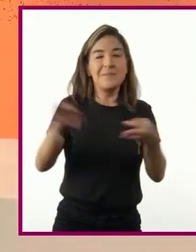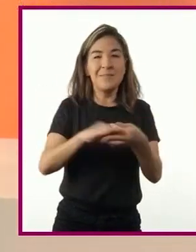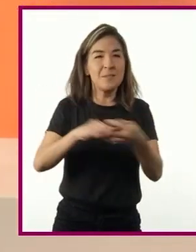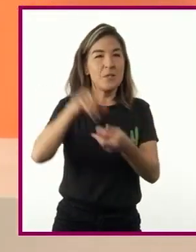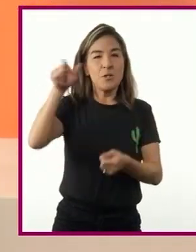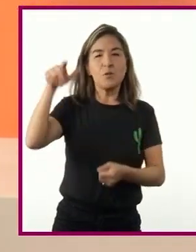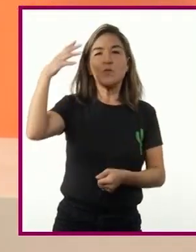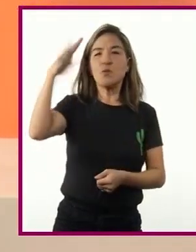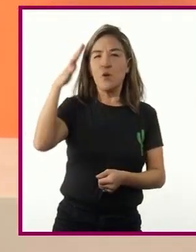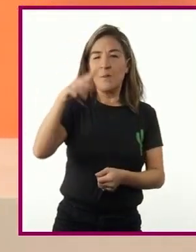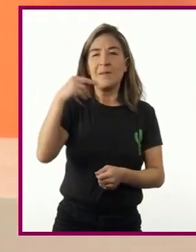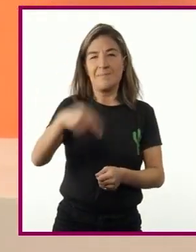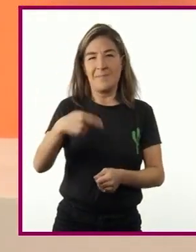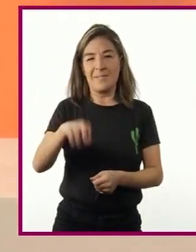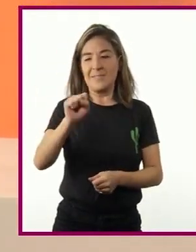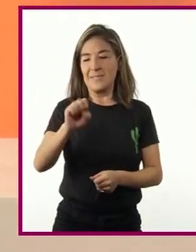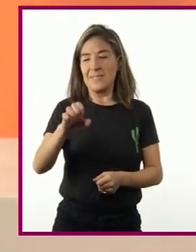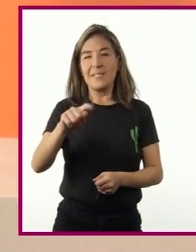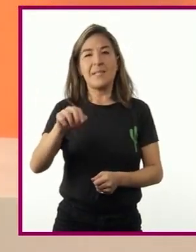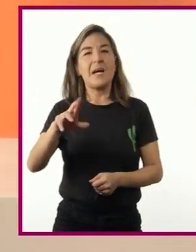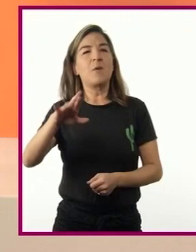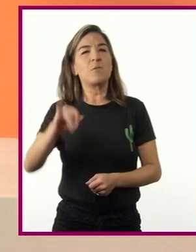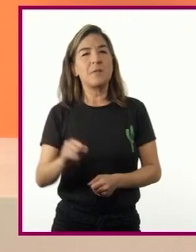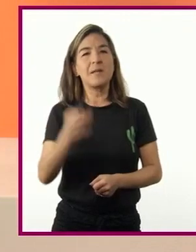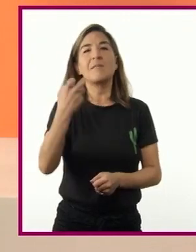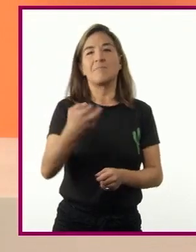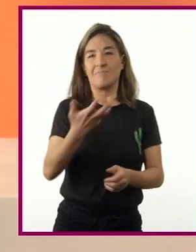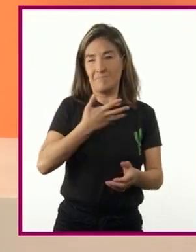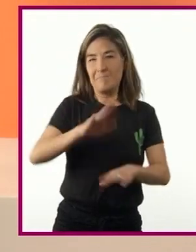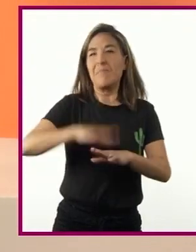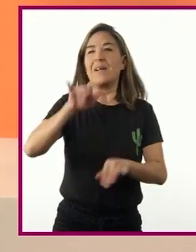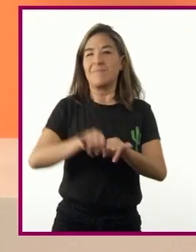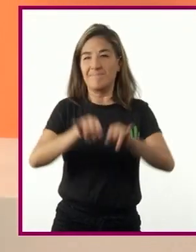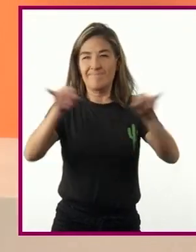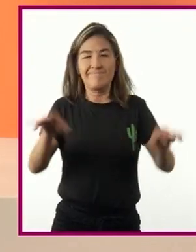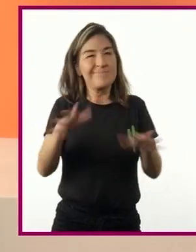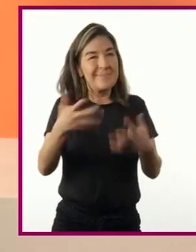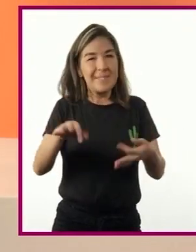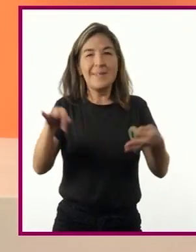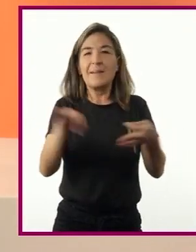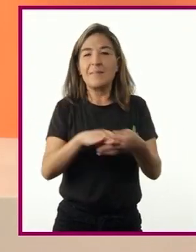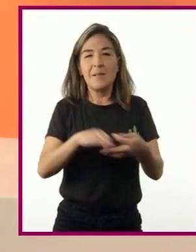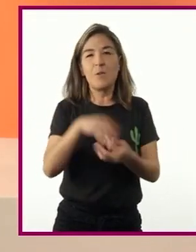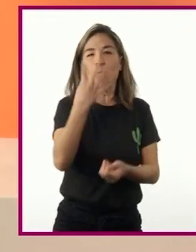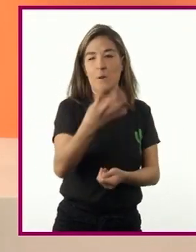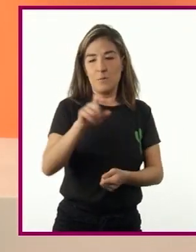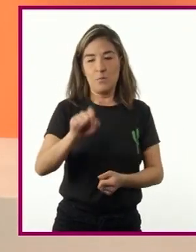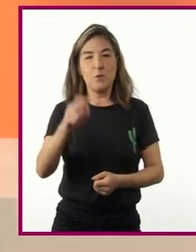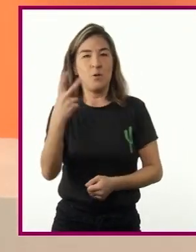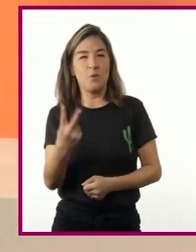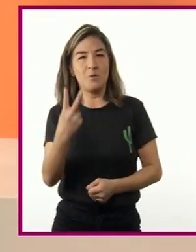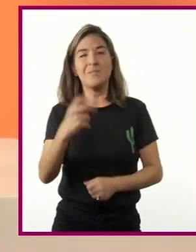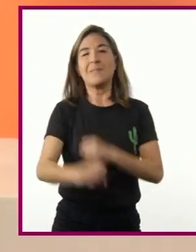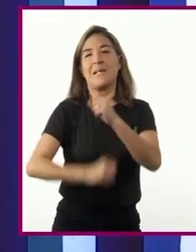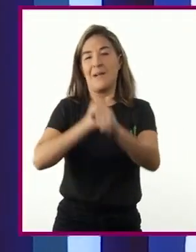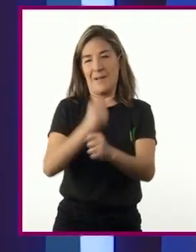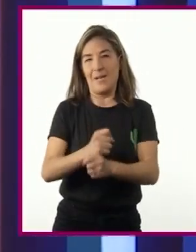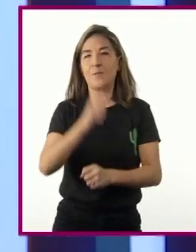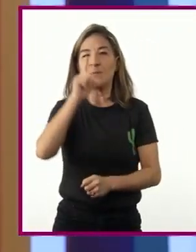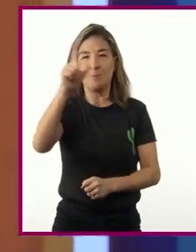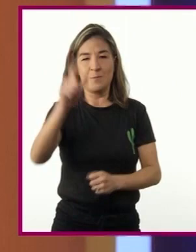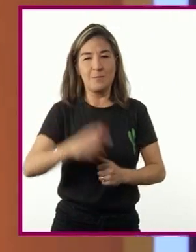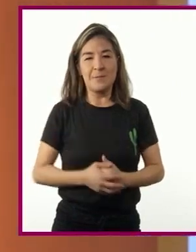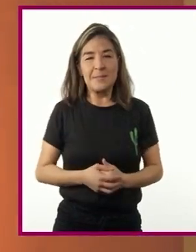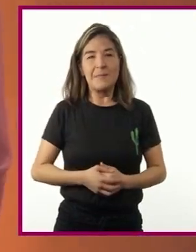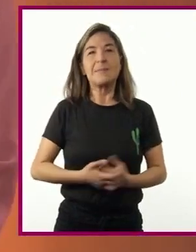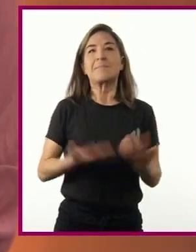Próxima Centauri, se encuentra a mayor distancia, aproximadamente a 4.2 años luz.